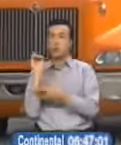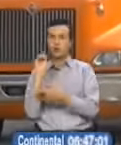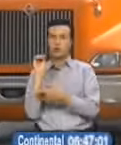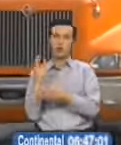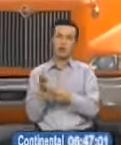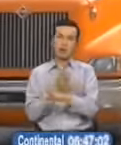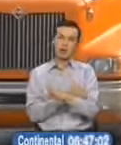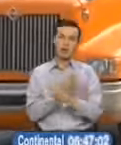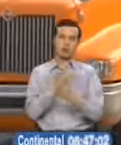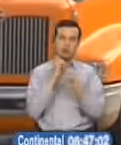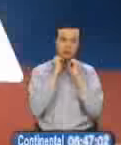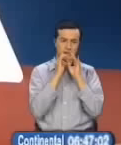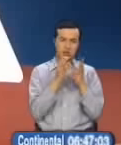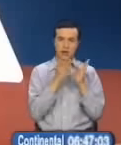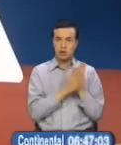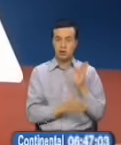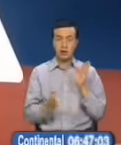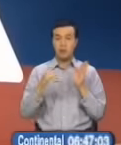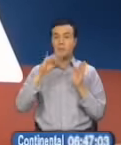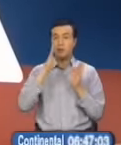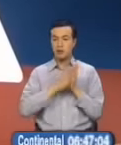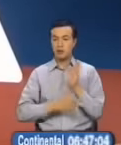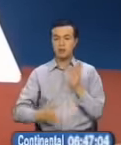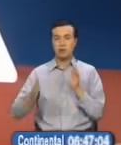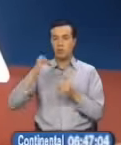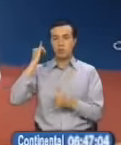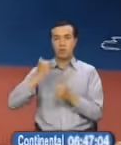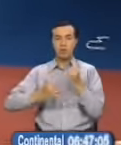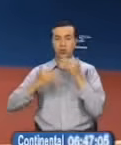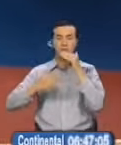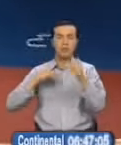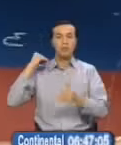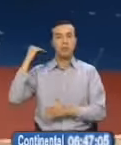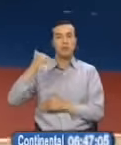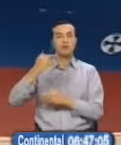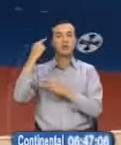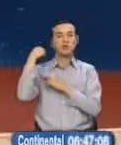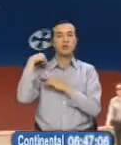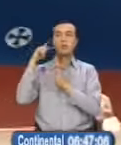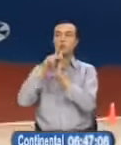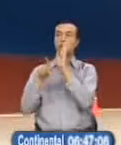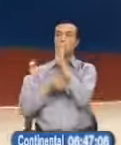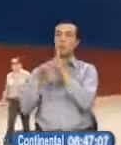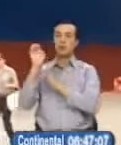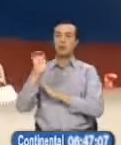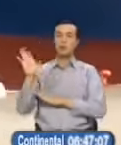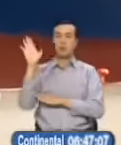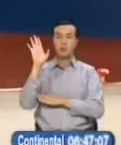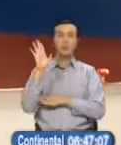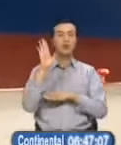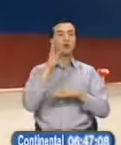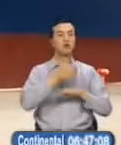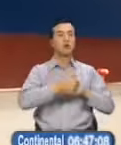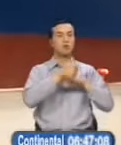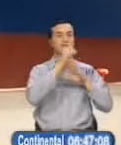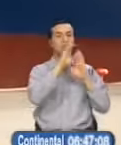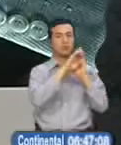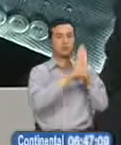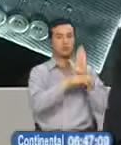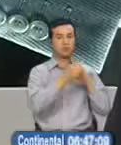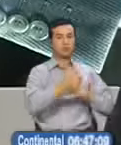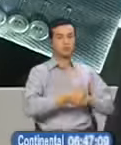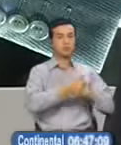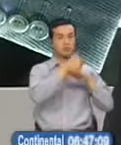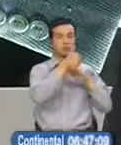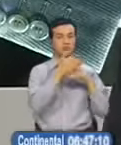sino en septiembre, y con esto dar más tiempo al último paso que estaría en manos del Parlamento Europeo y de nuestra Corte Constitucional.